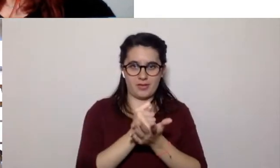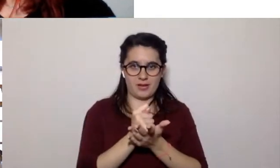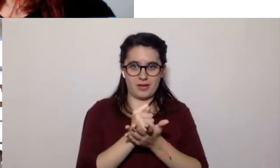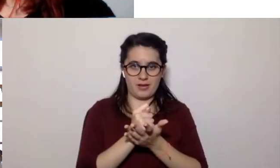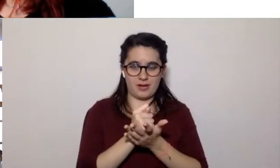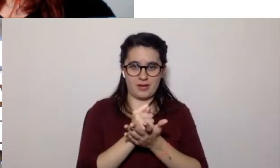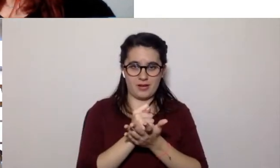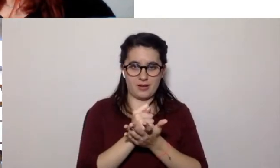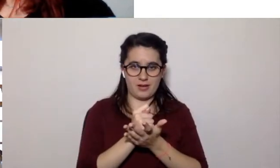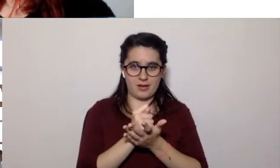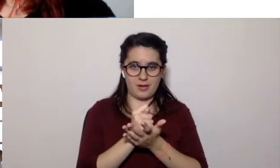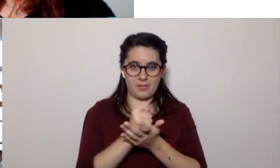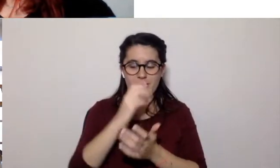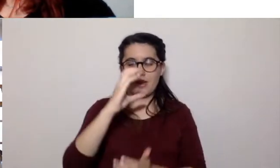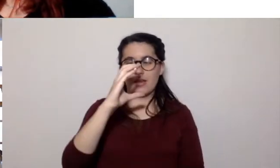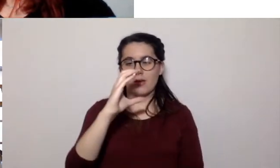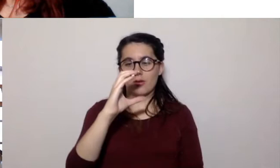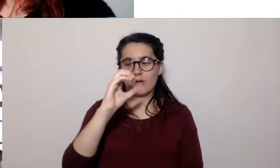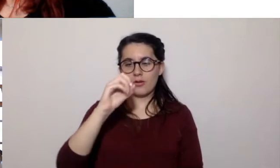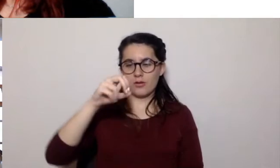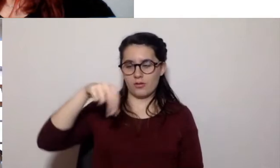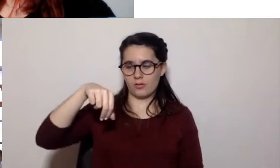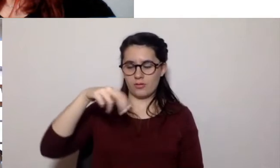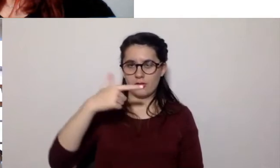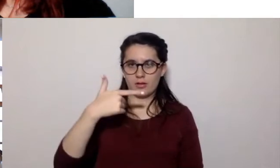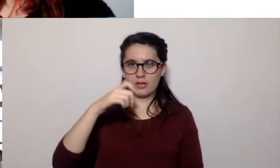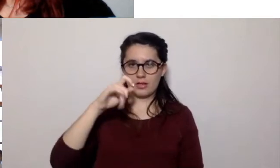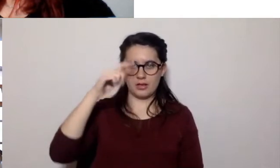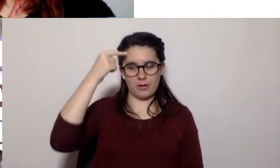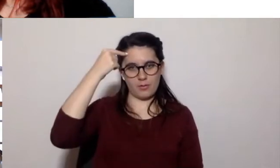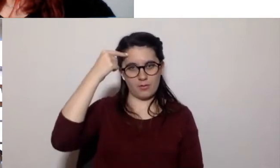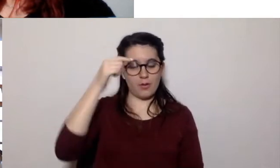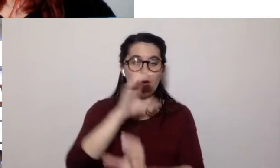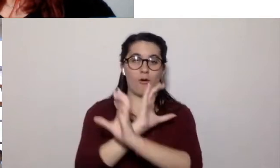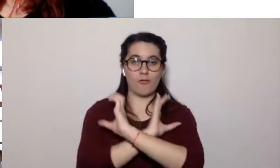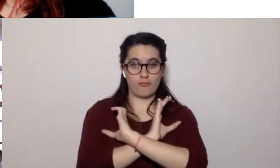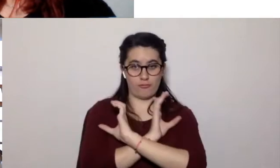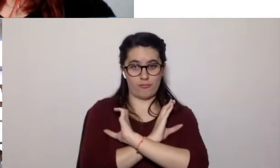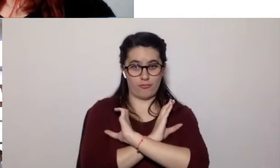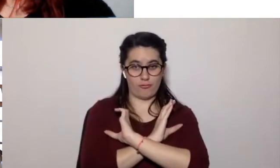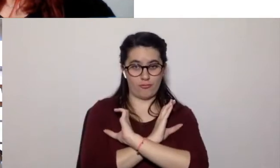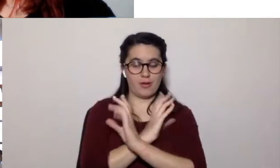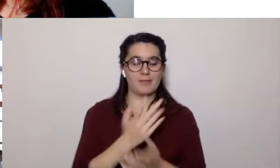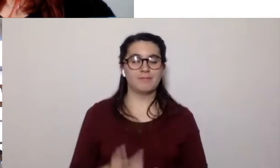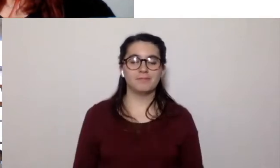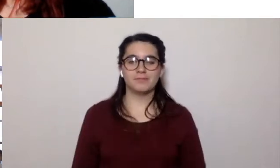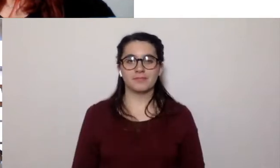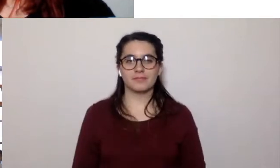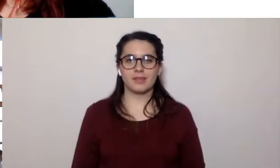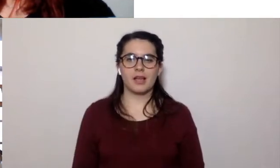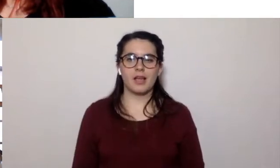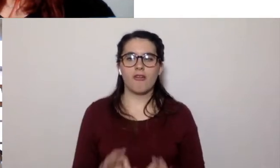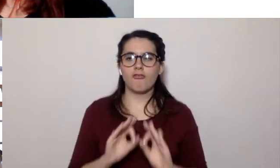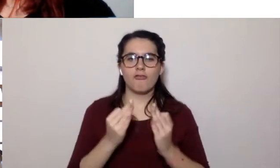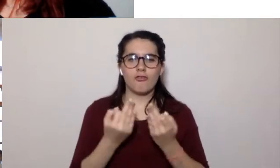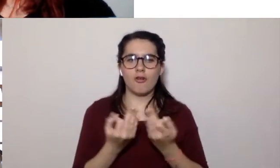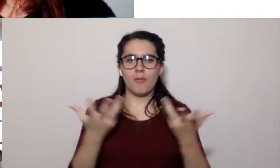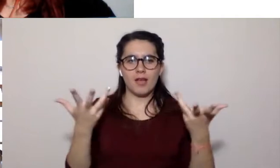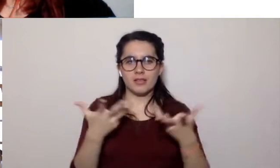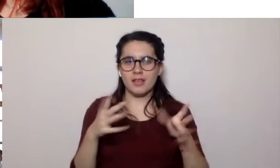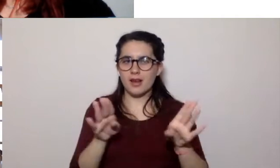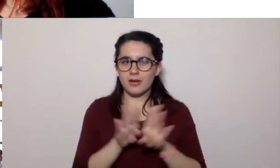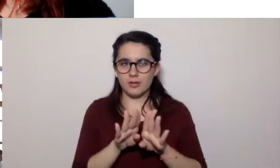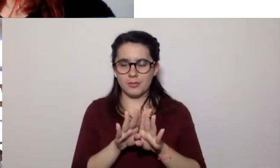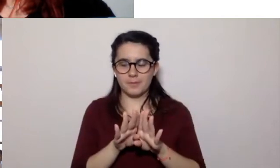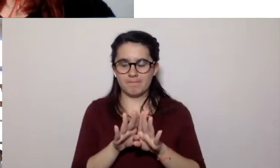le llaman a esta técnica el desafiar a tu pensamiento. y cómo lo puedes hacer. Primero tienes que decir